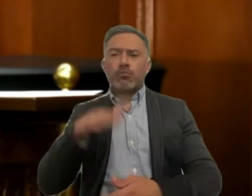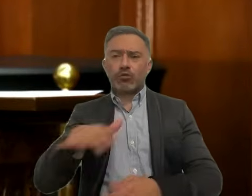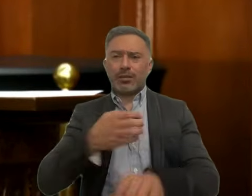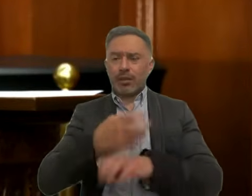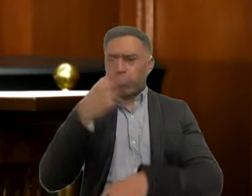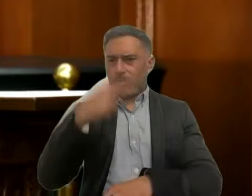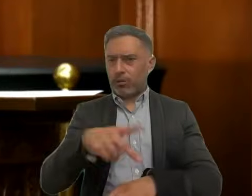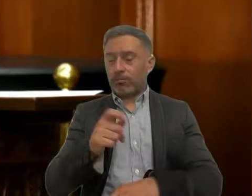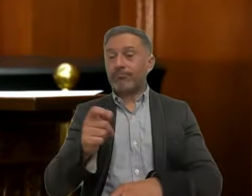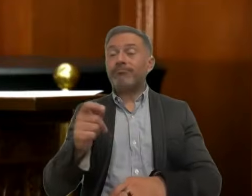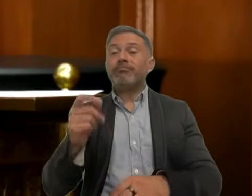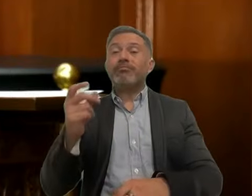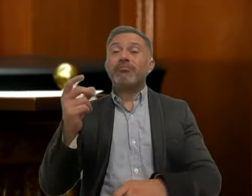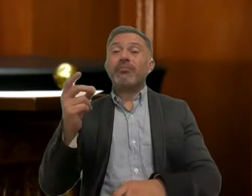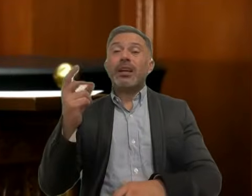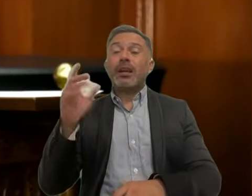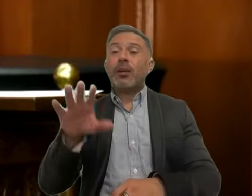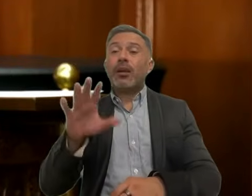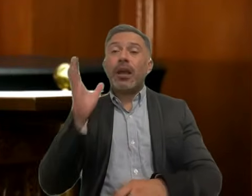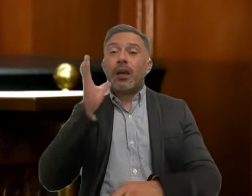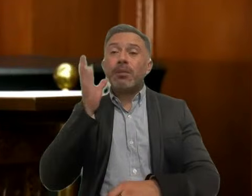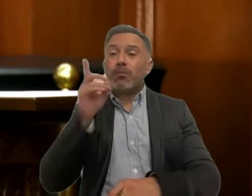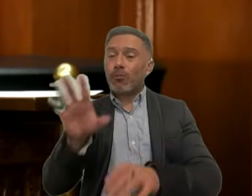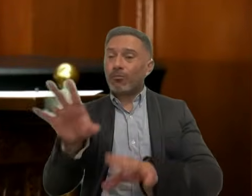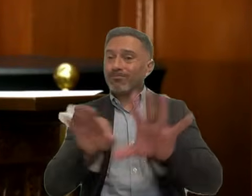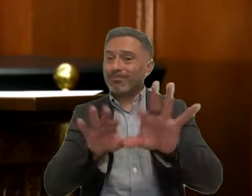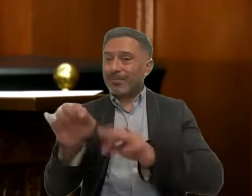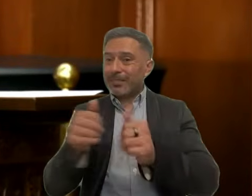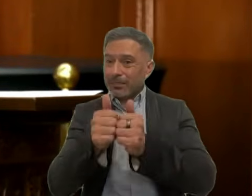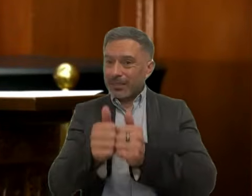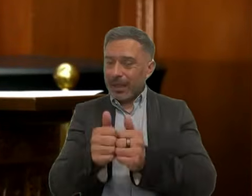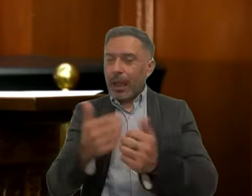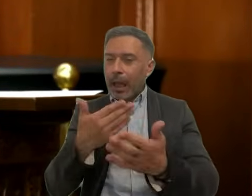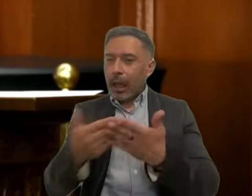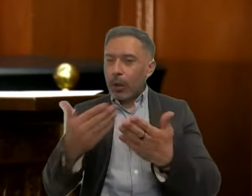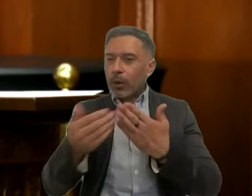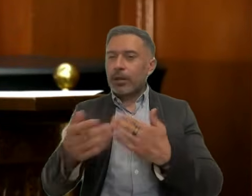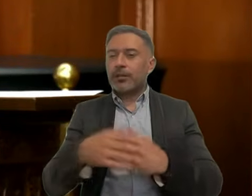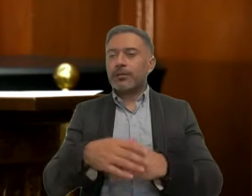la Diputación Permanente convoca a la honorable